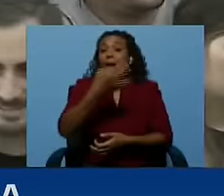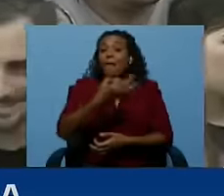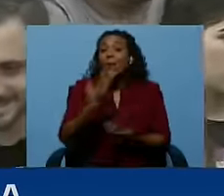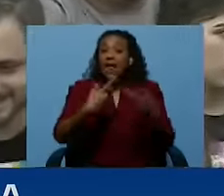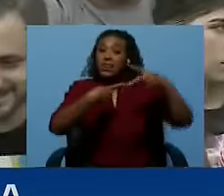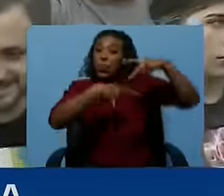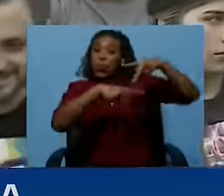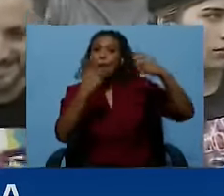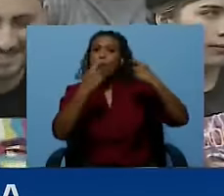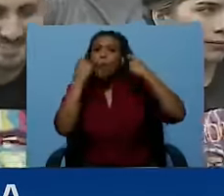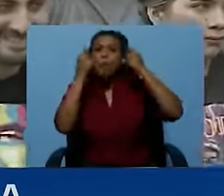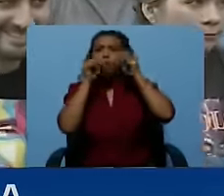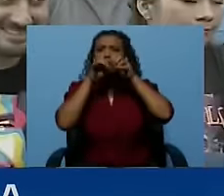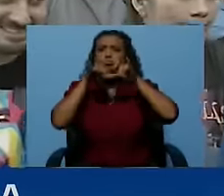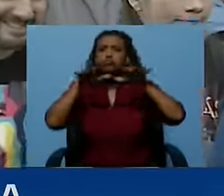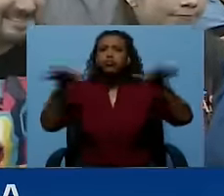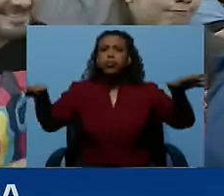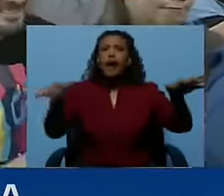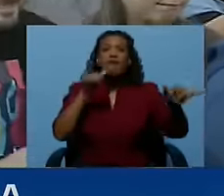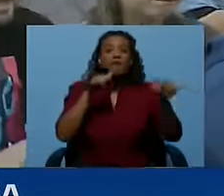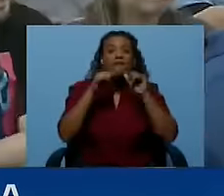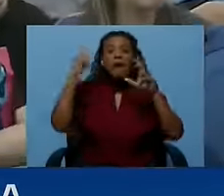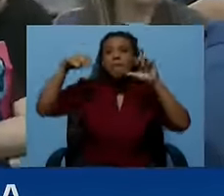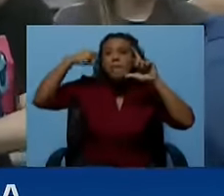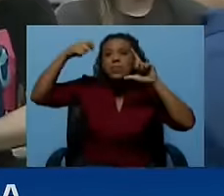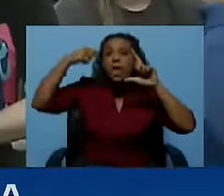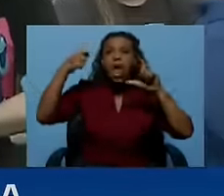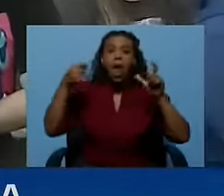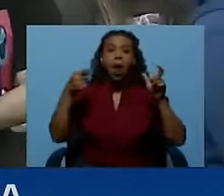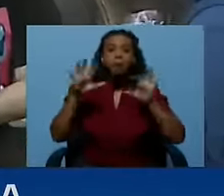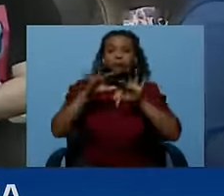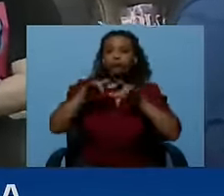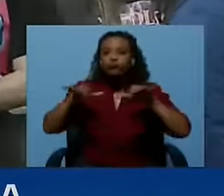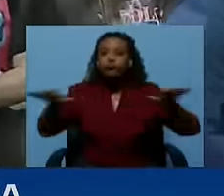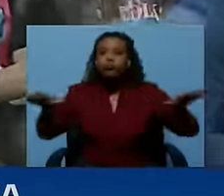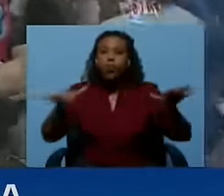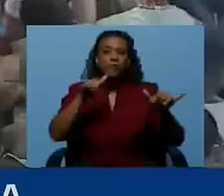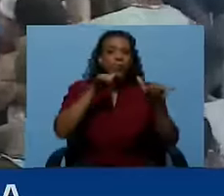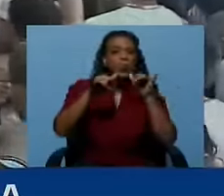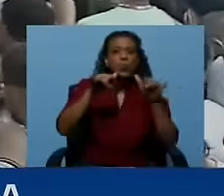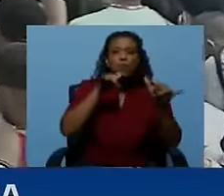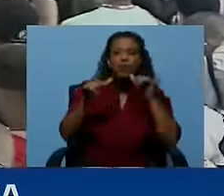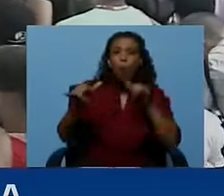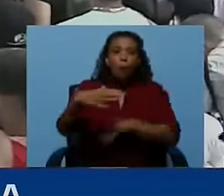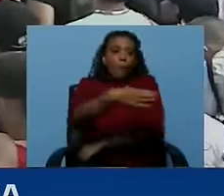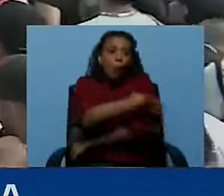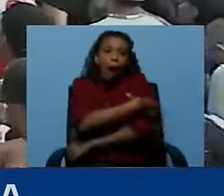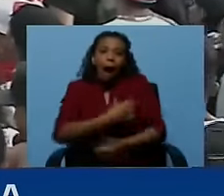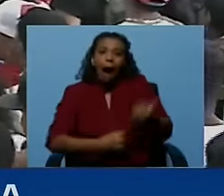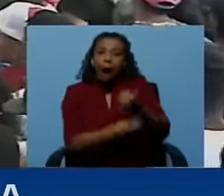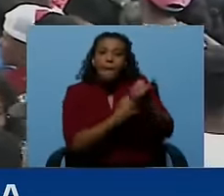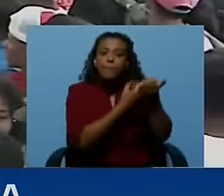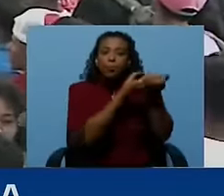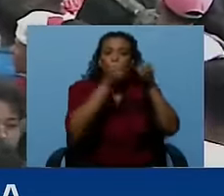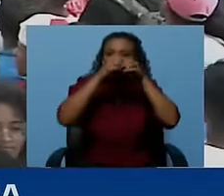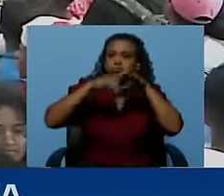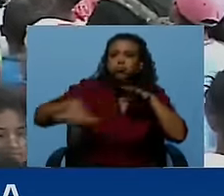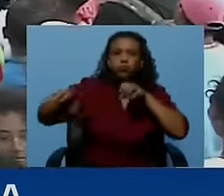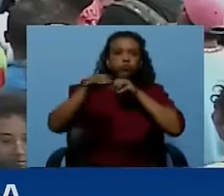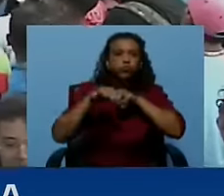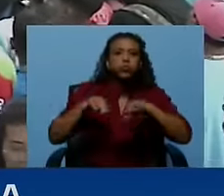TikTok promueve en todas partes de América Latina las alternativas del fascismo y la extrema derecha,